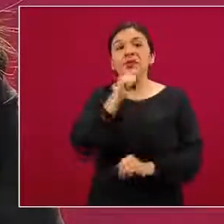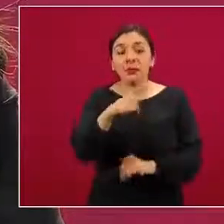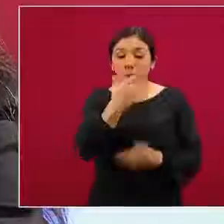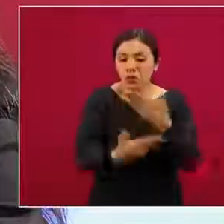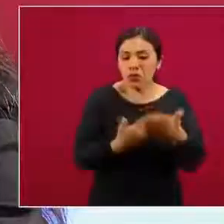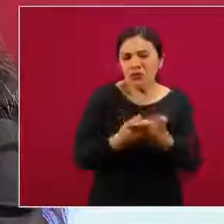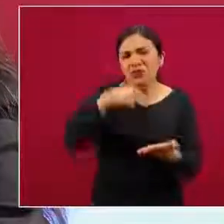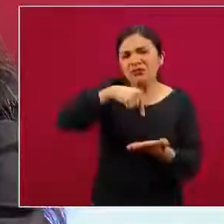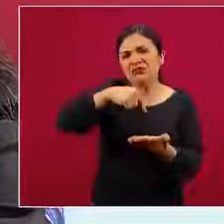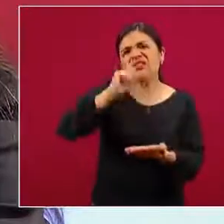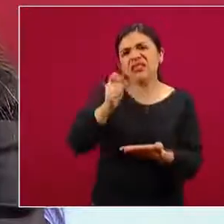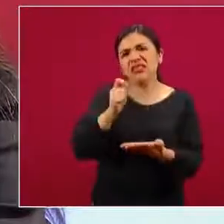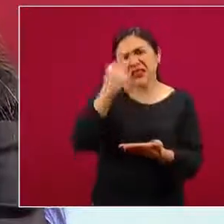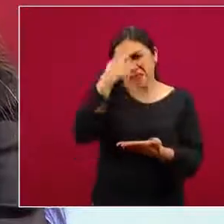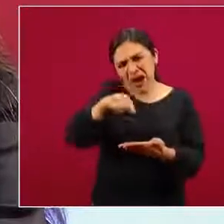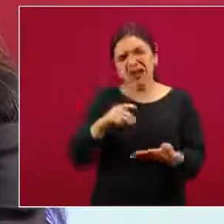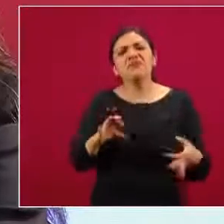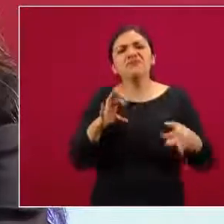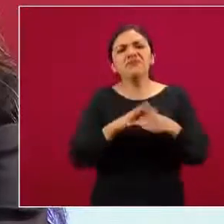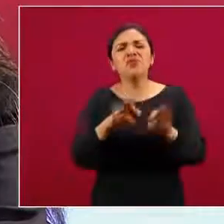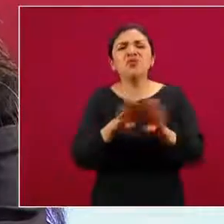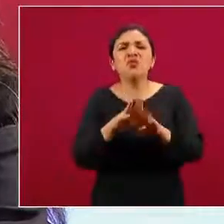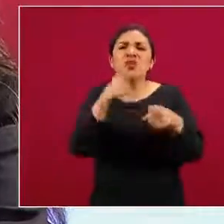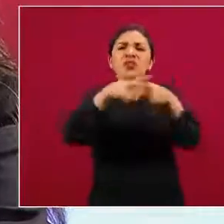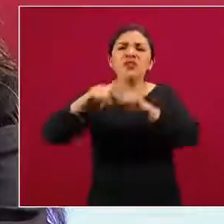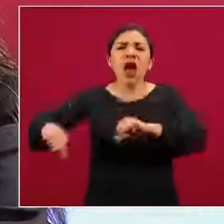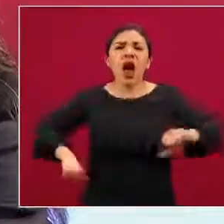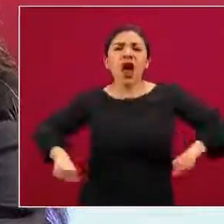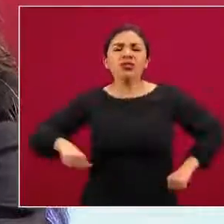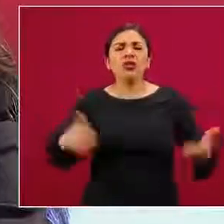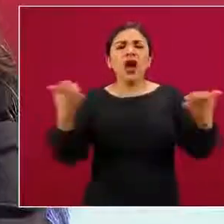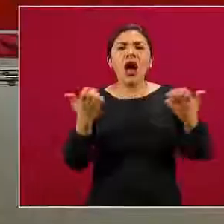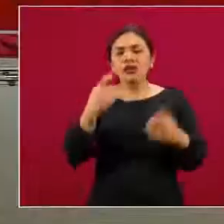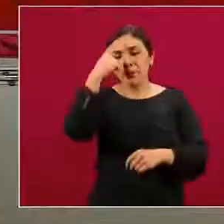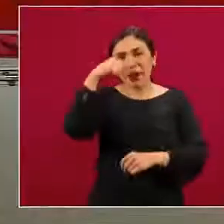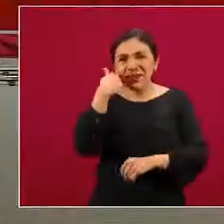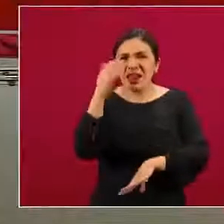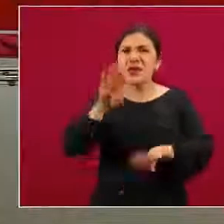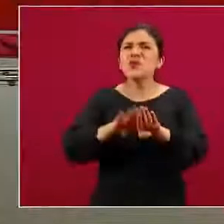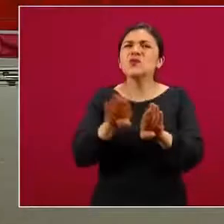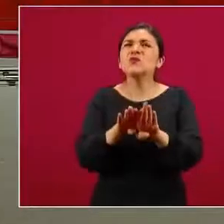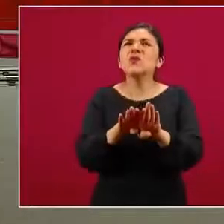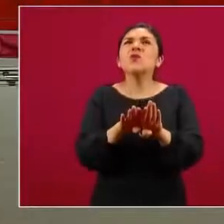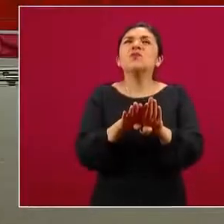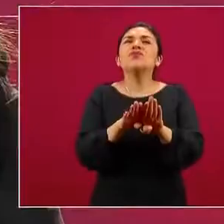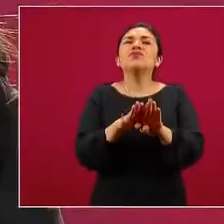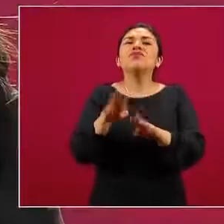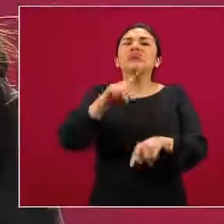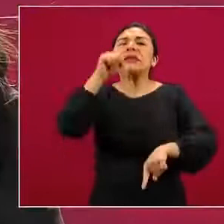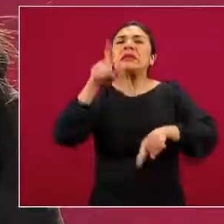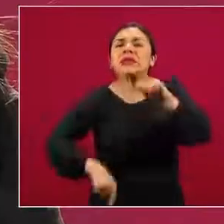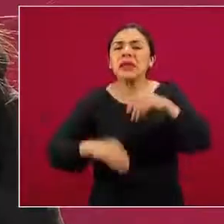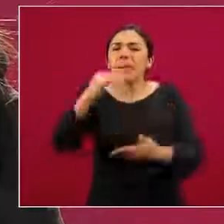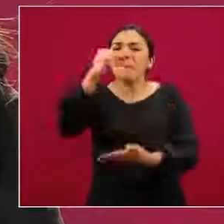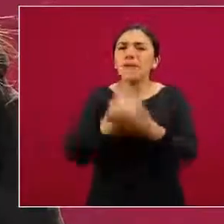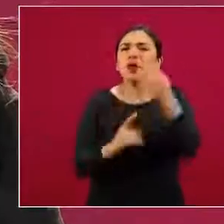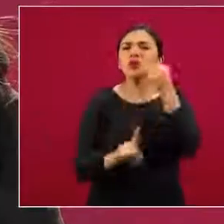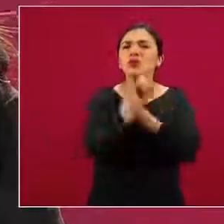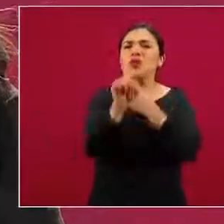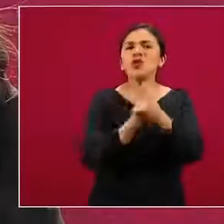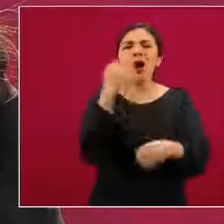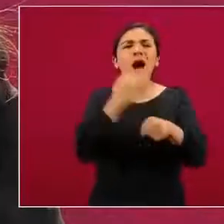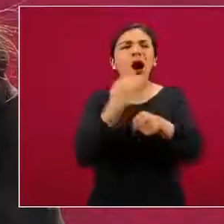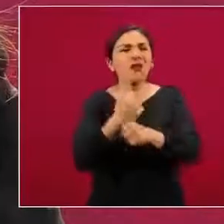iniciativa que forma parte de las acciones que hemos emprendido para tratar de aliviar la situación que enfrentan las